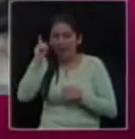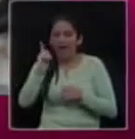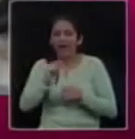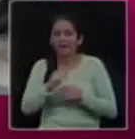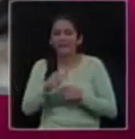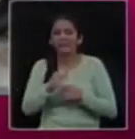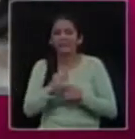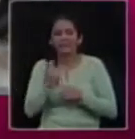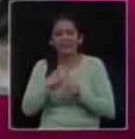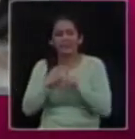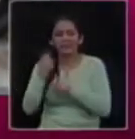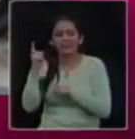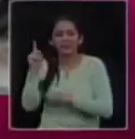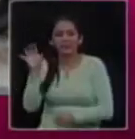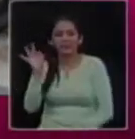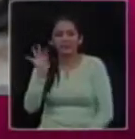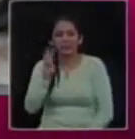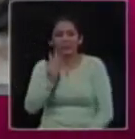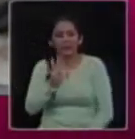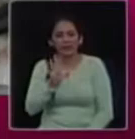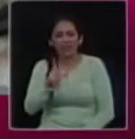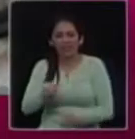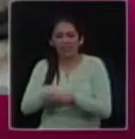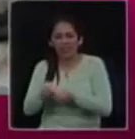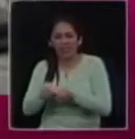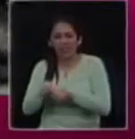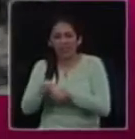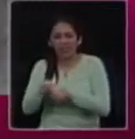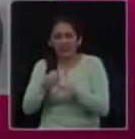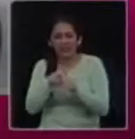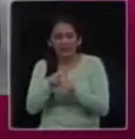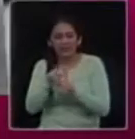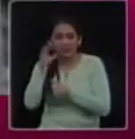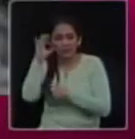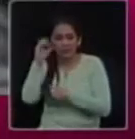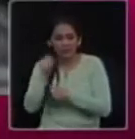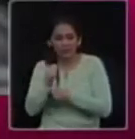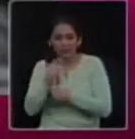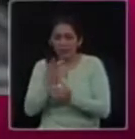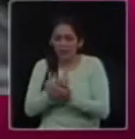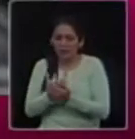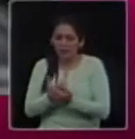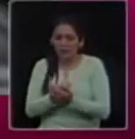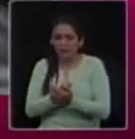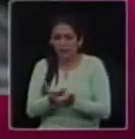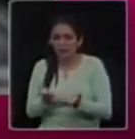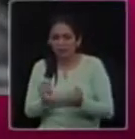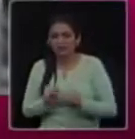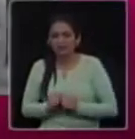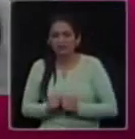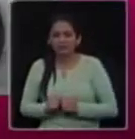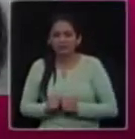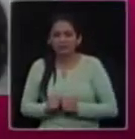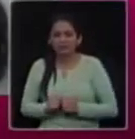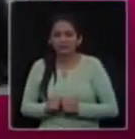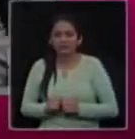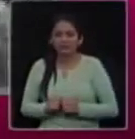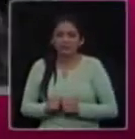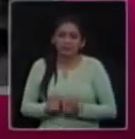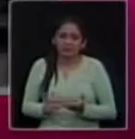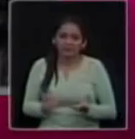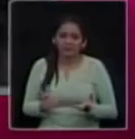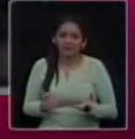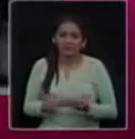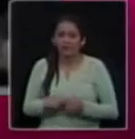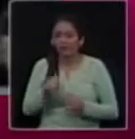de 1945 destruida a media hora de llegar a Cuenca. La compré y obviamente no tenía el